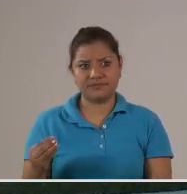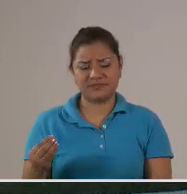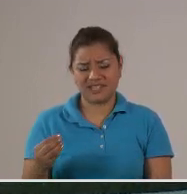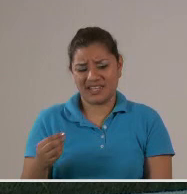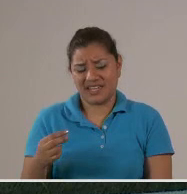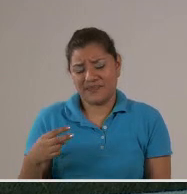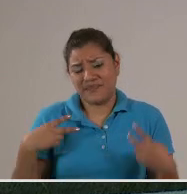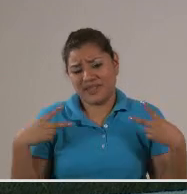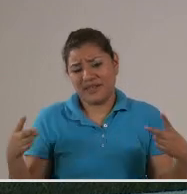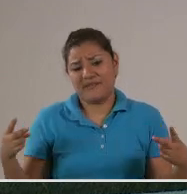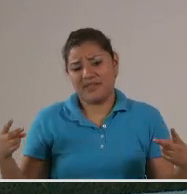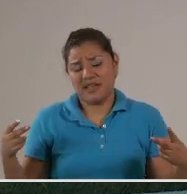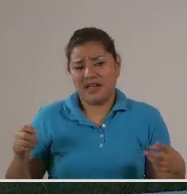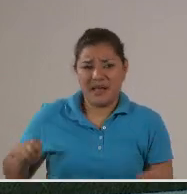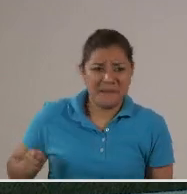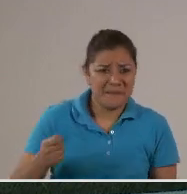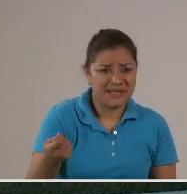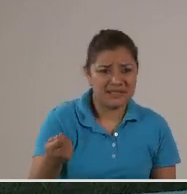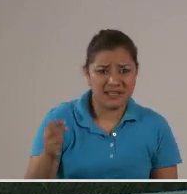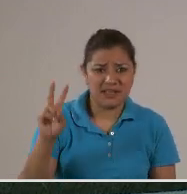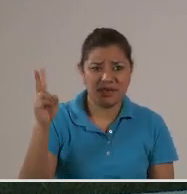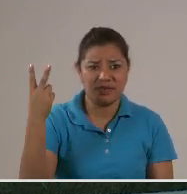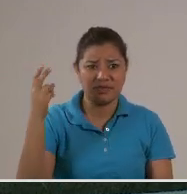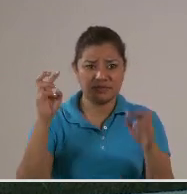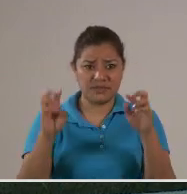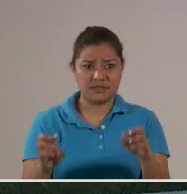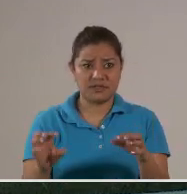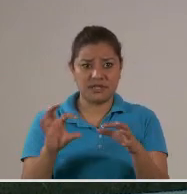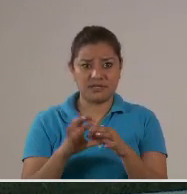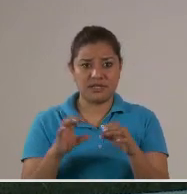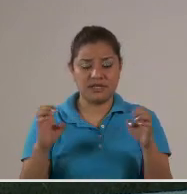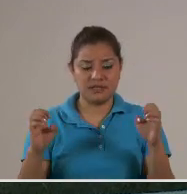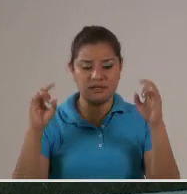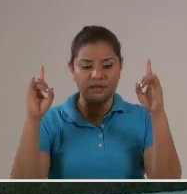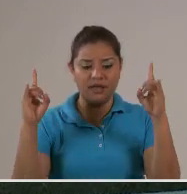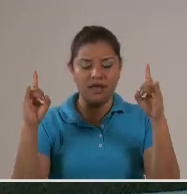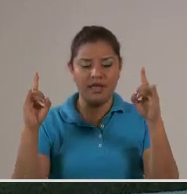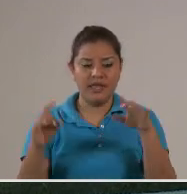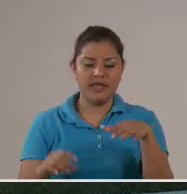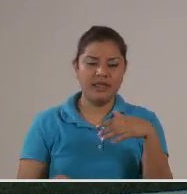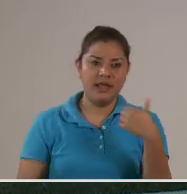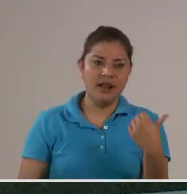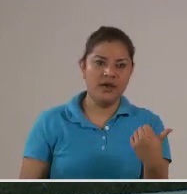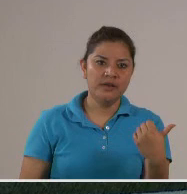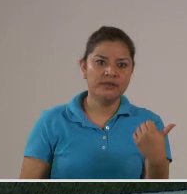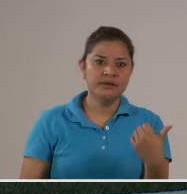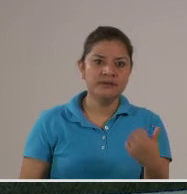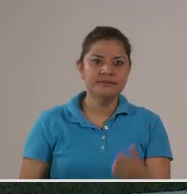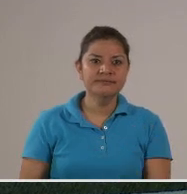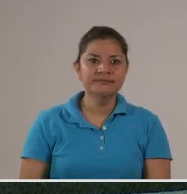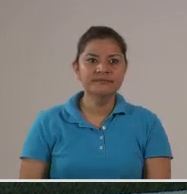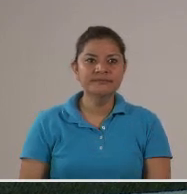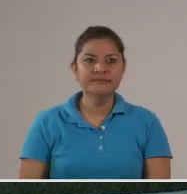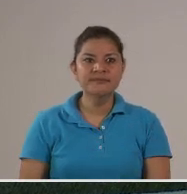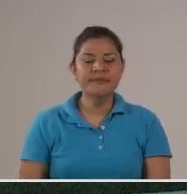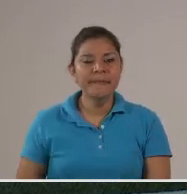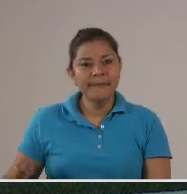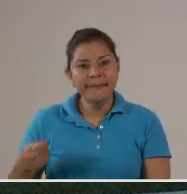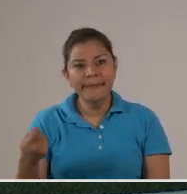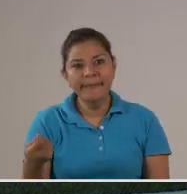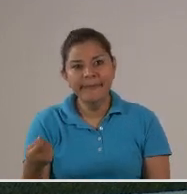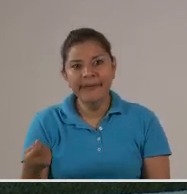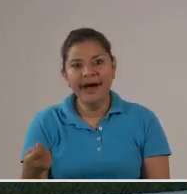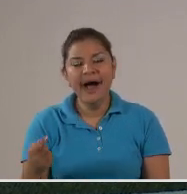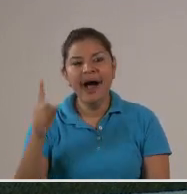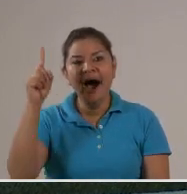habían matado dos norteamericanos y aquí habían en la página contraria había una noticia que habían matado creo que